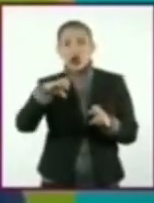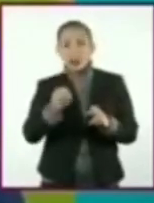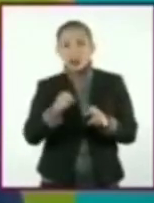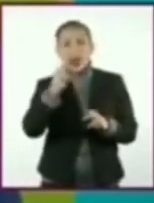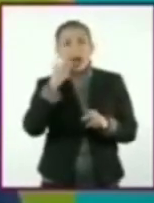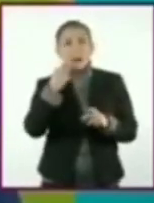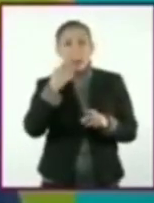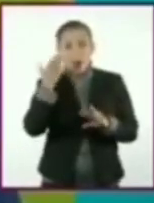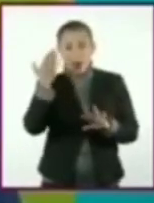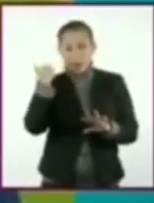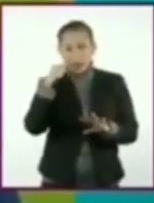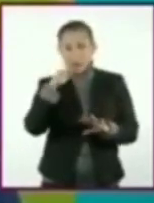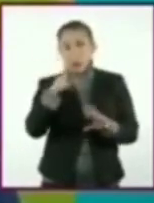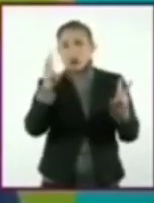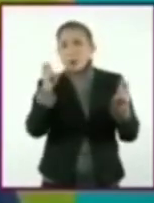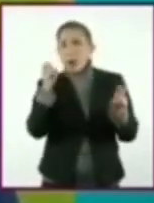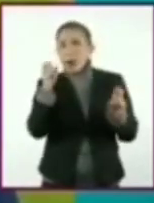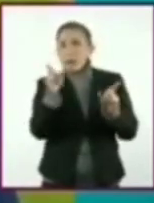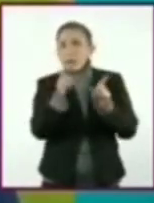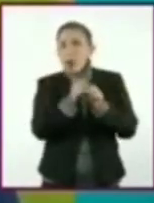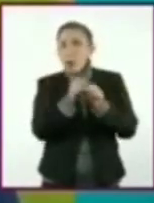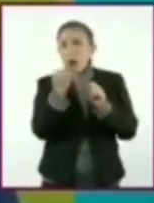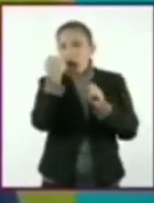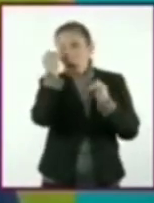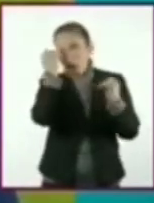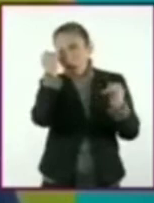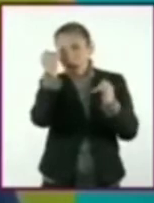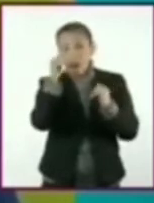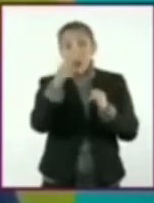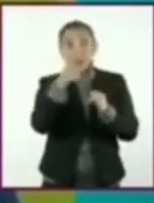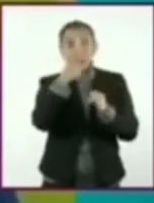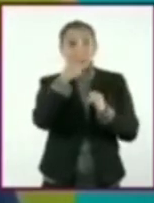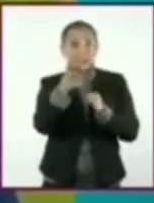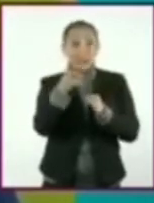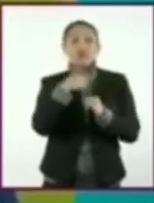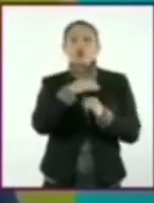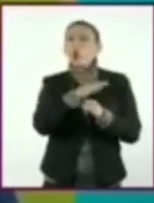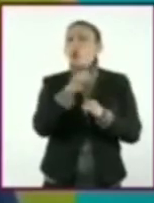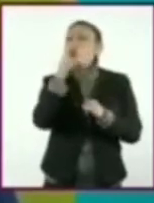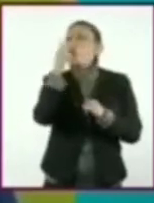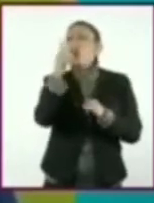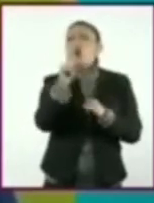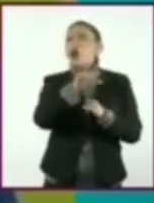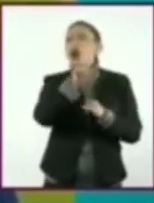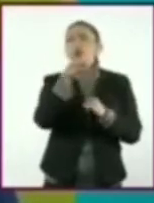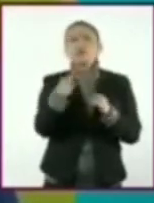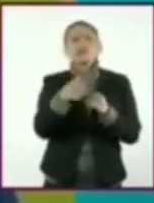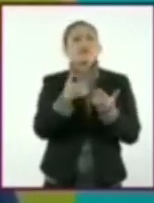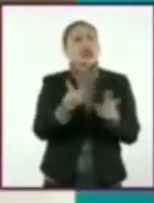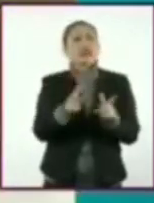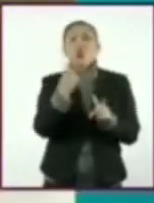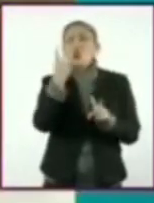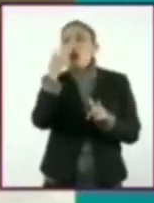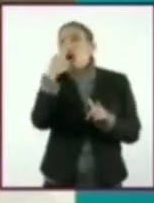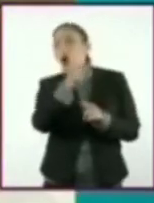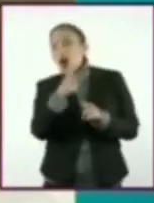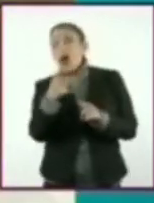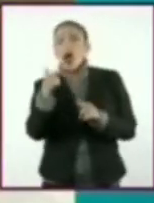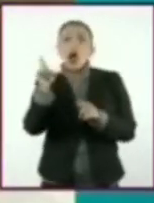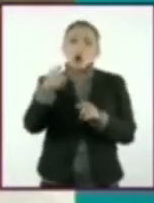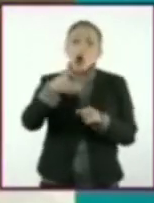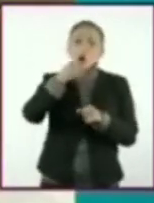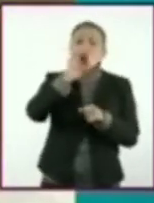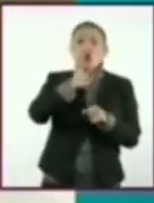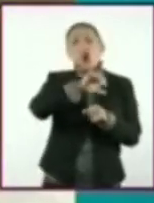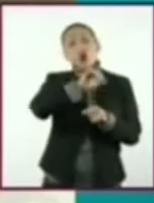ahorita en el corte un poquito de este tema mito también, de que uno dice que se puede tomar una y dejar pasar una hora y un vaso de